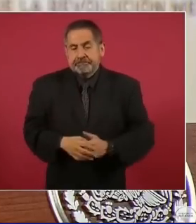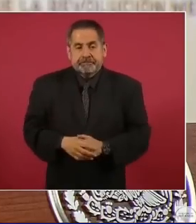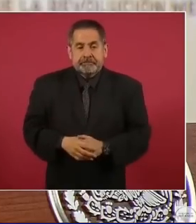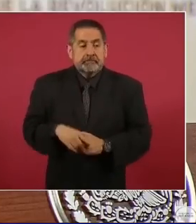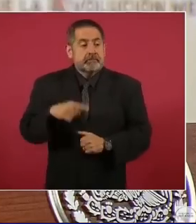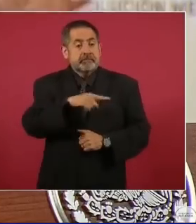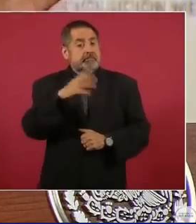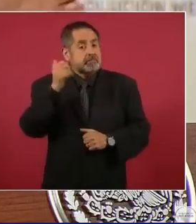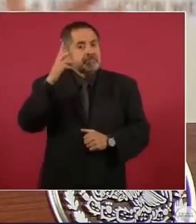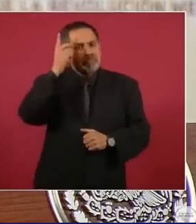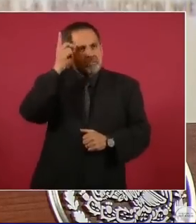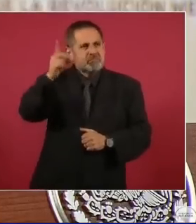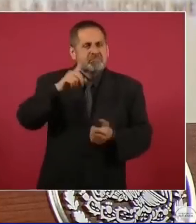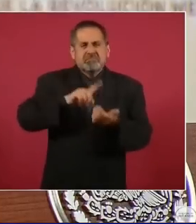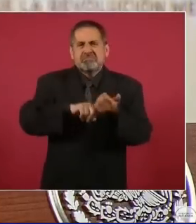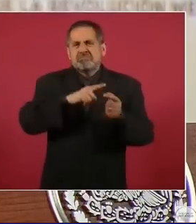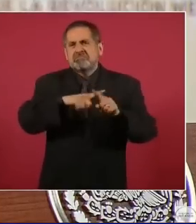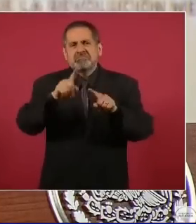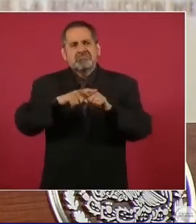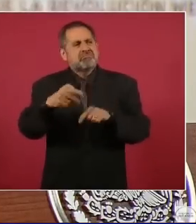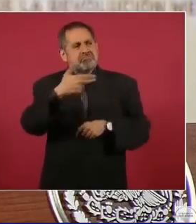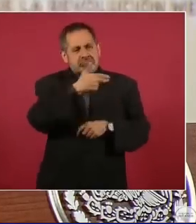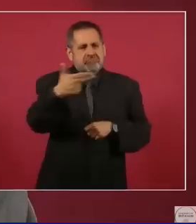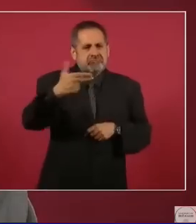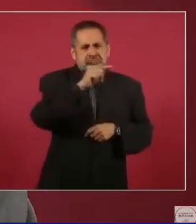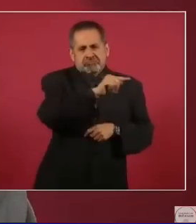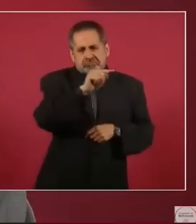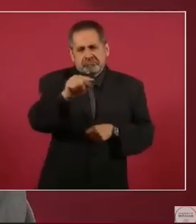era dueño también de hoteles